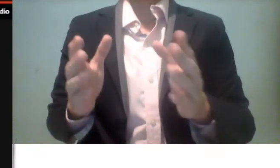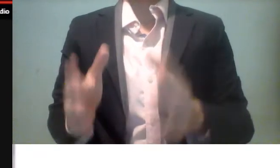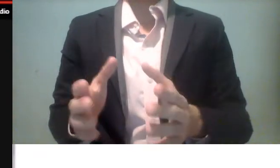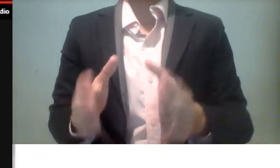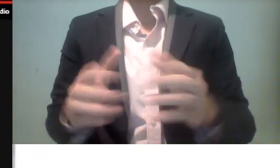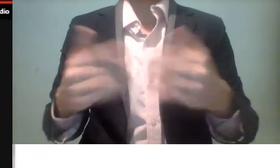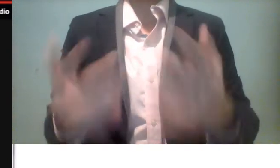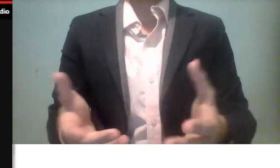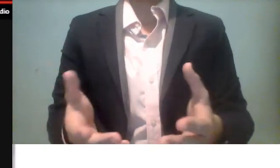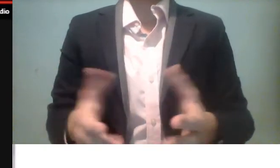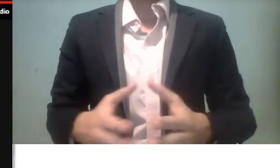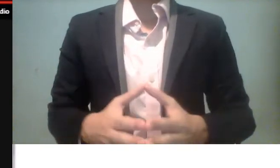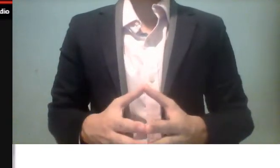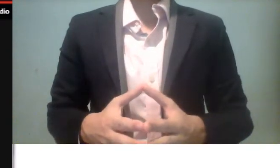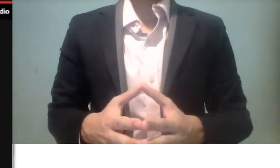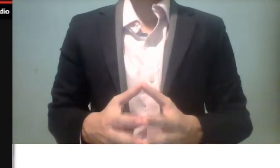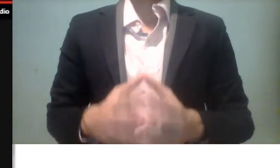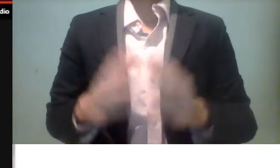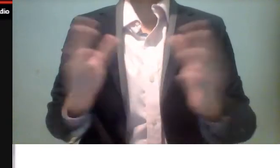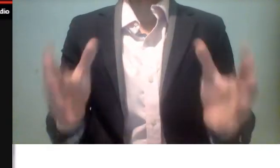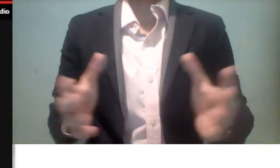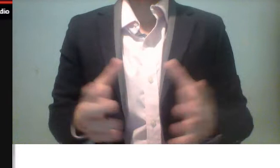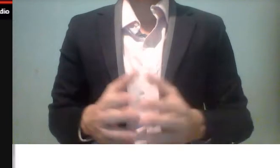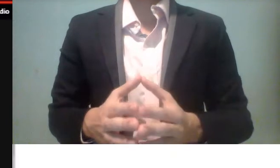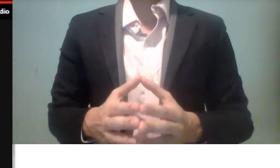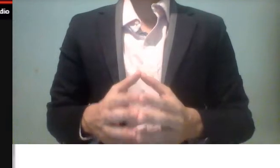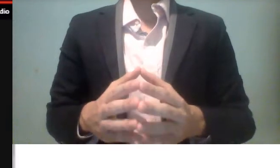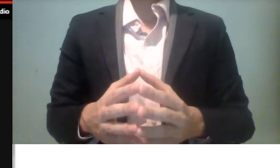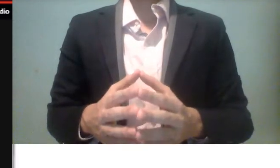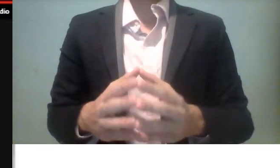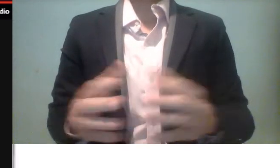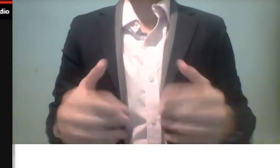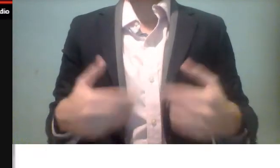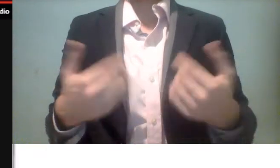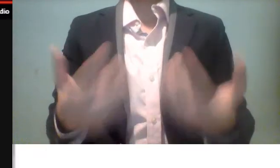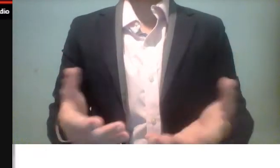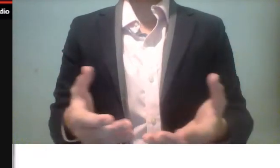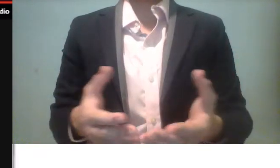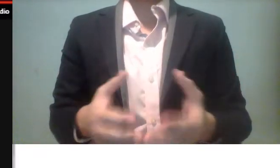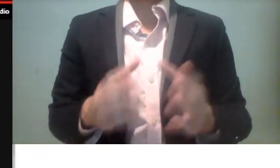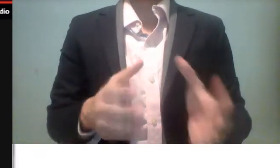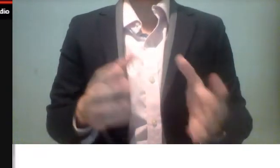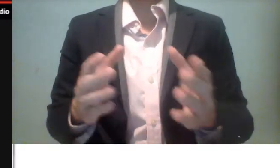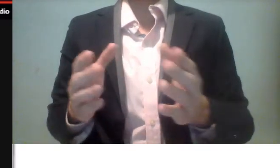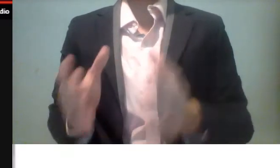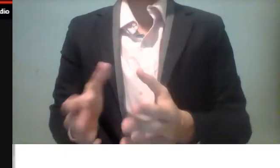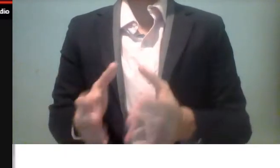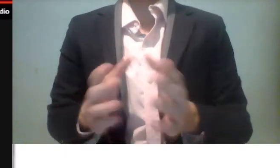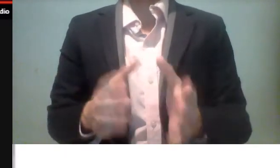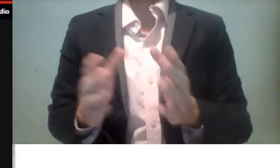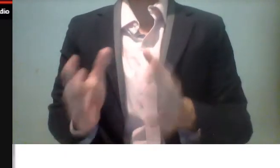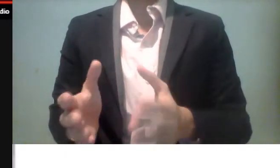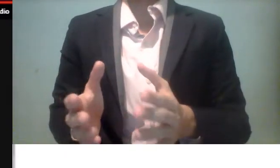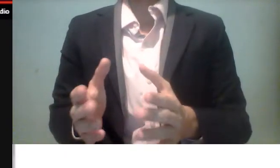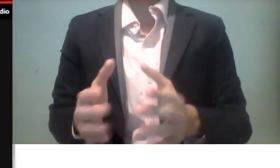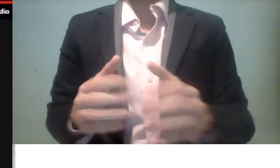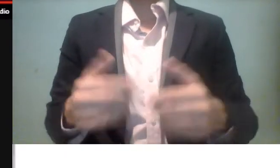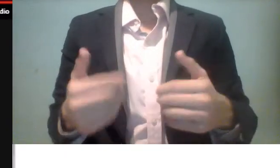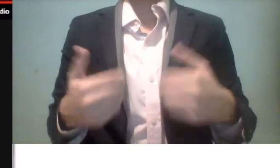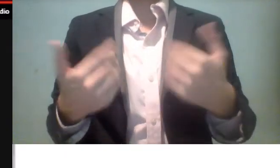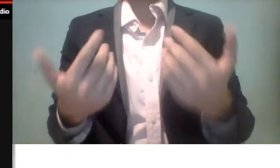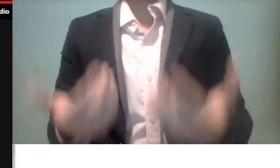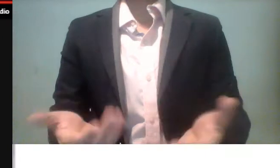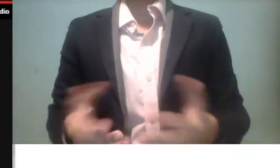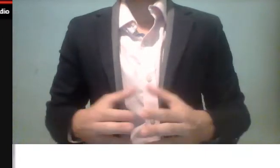Tlajomulco de Zúñiga, en Jalisco, en donde este alcalde terminó consiguiendo un patrimonio de 21 millones de pesos en 7 meses,